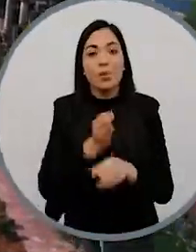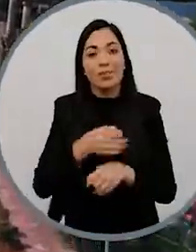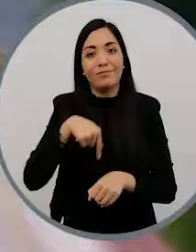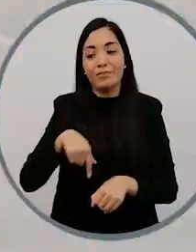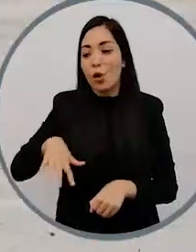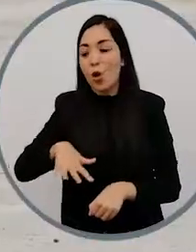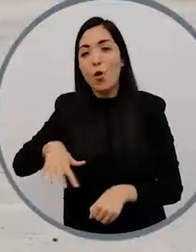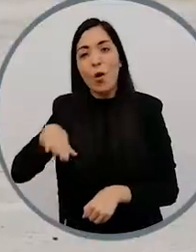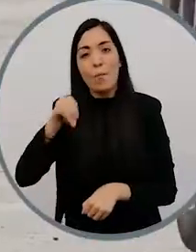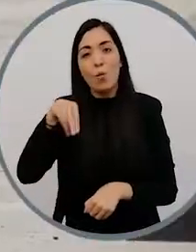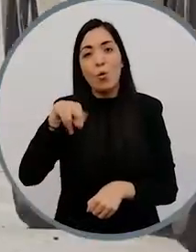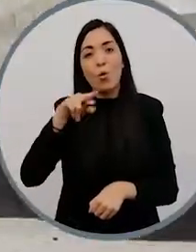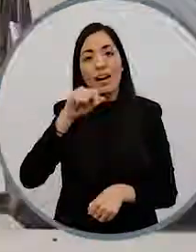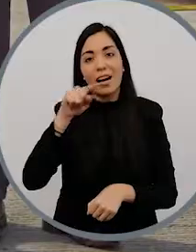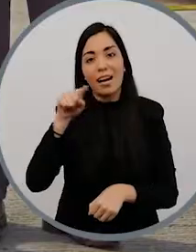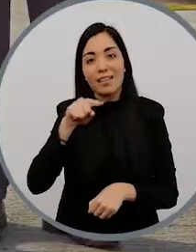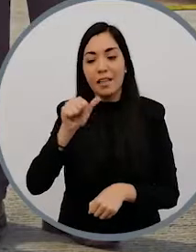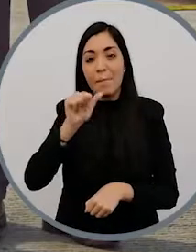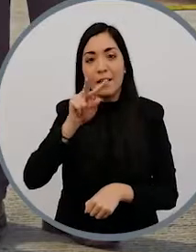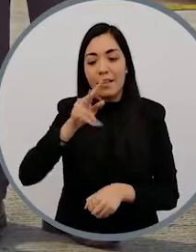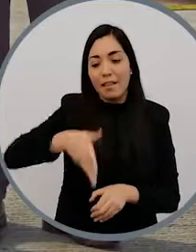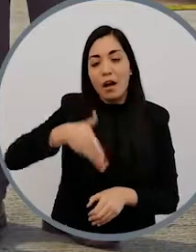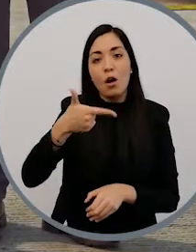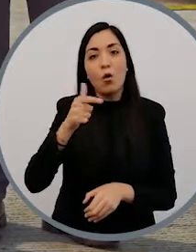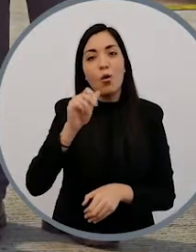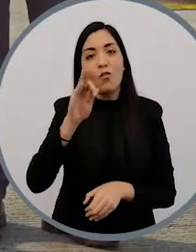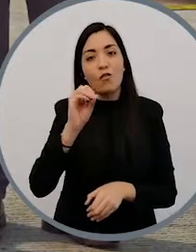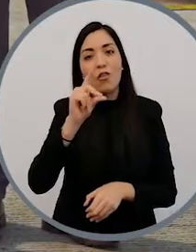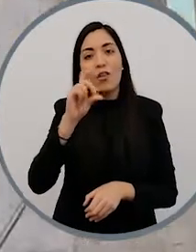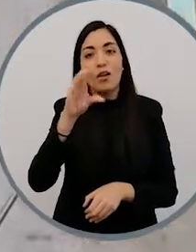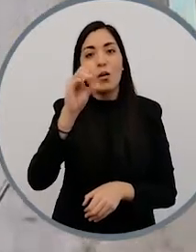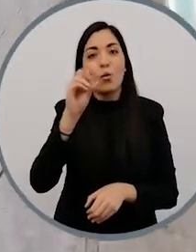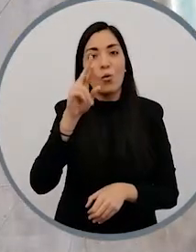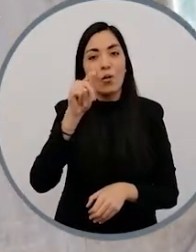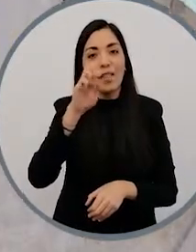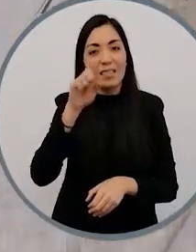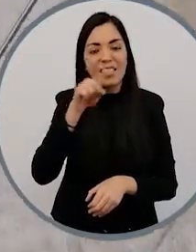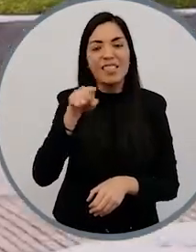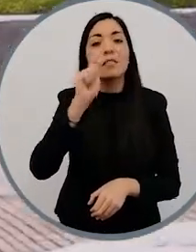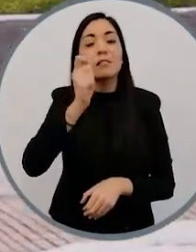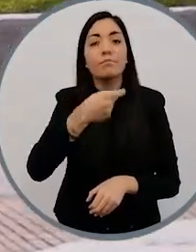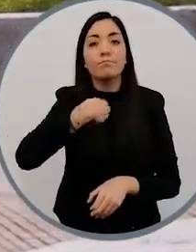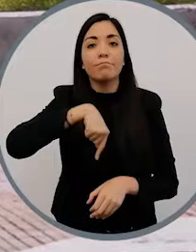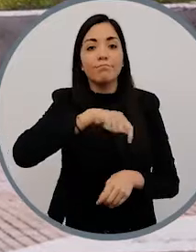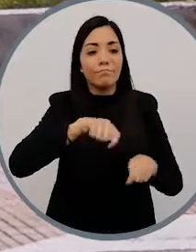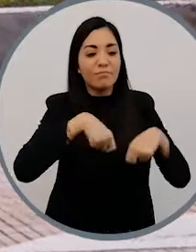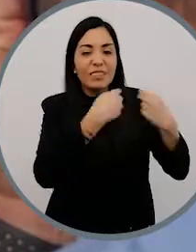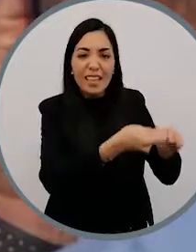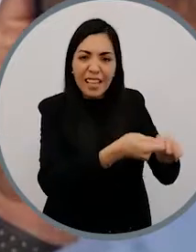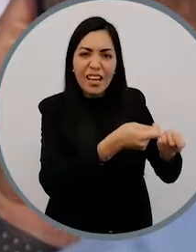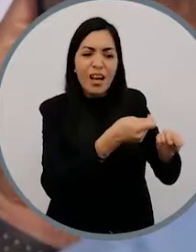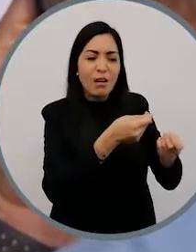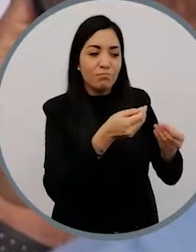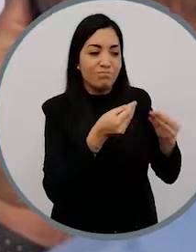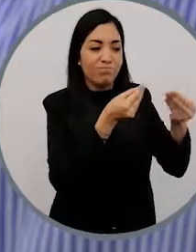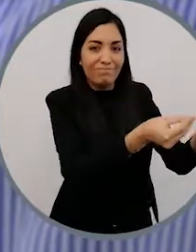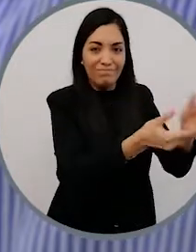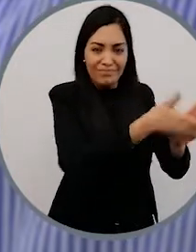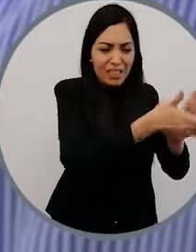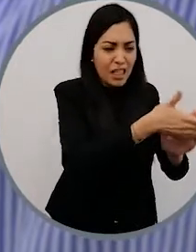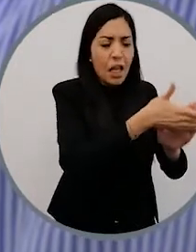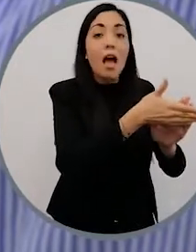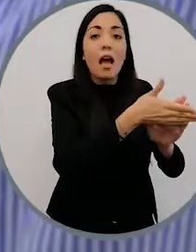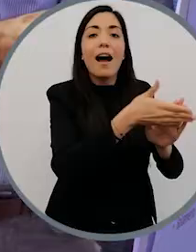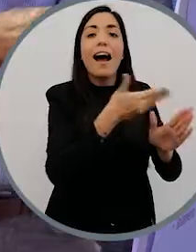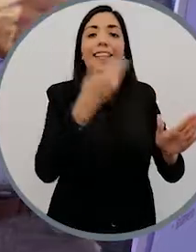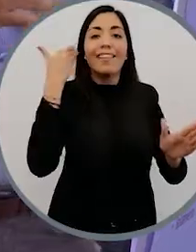Nos encontramos aquí en la colonia Monraz, en la avenida Golfo de Cortés. Estamos haciendo entrega ya de la obra en la cual se retomó la figura del Consejo